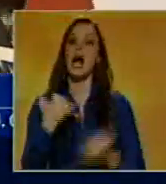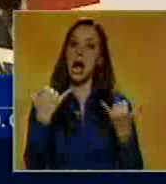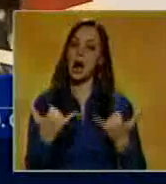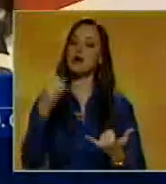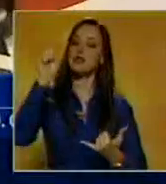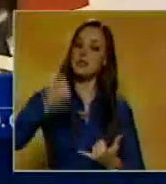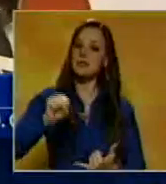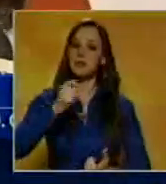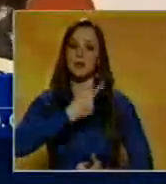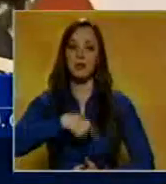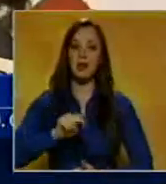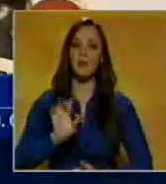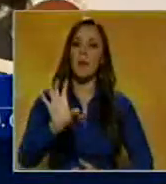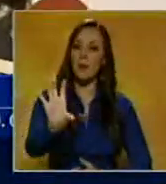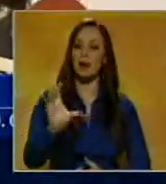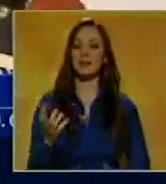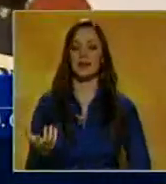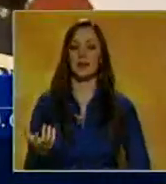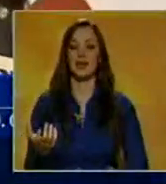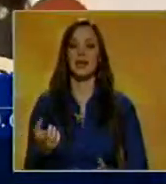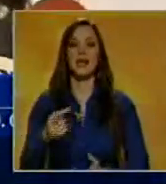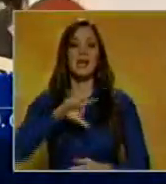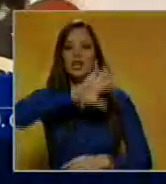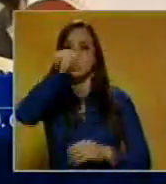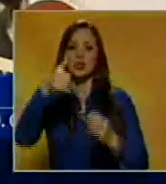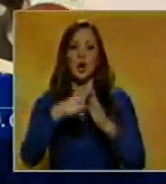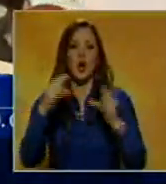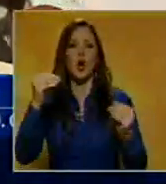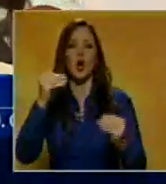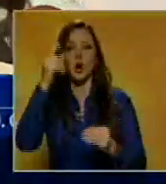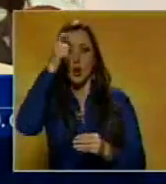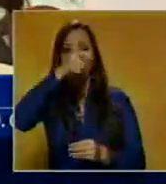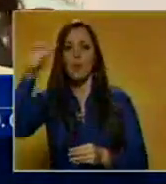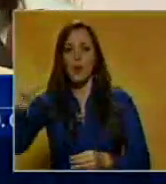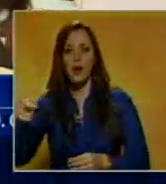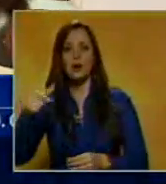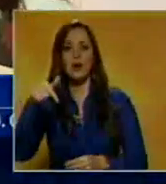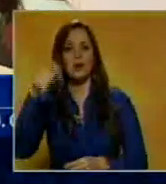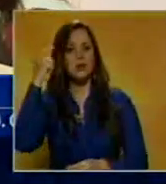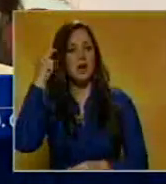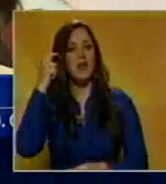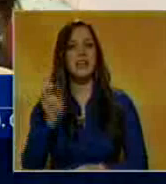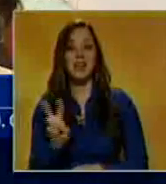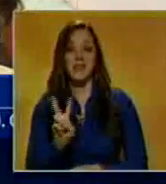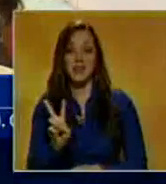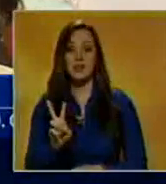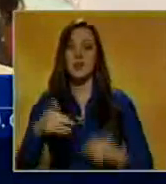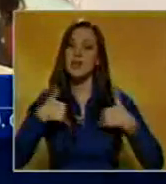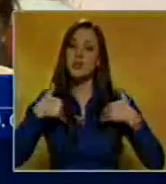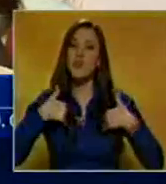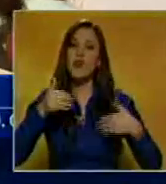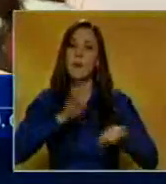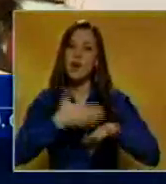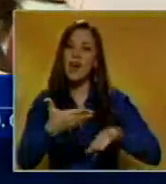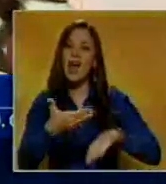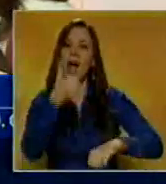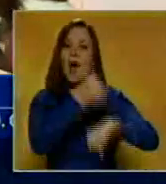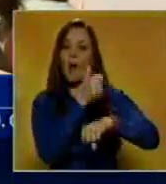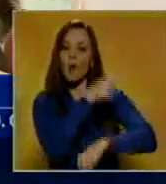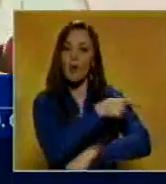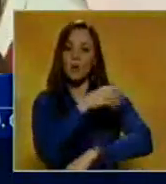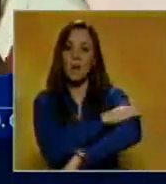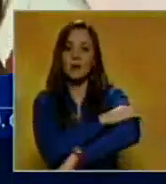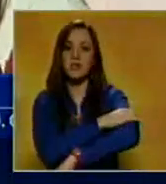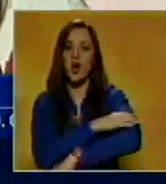pueblo sabe que todo lo malo que le está pasando es culpa de la derecha y que todo lo que tiene hoy es